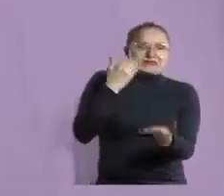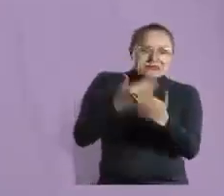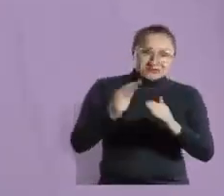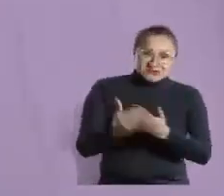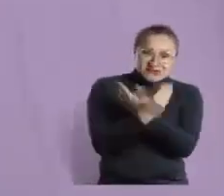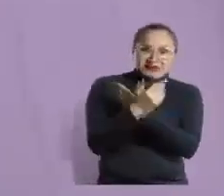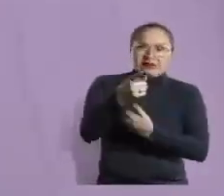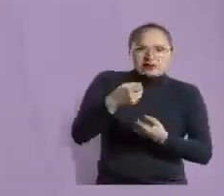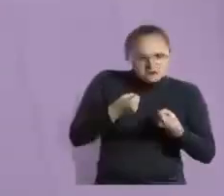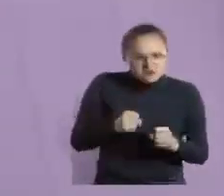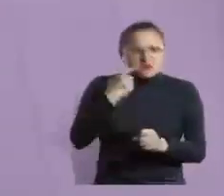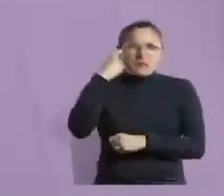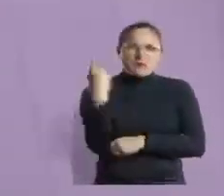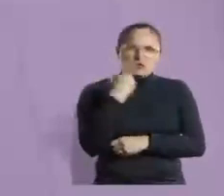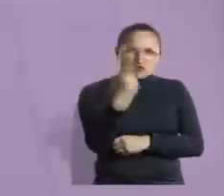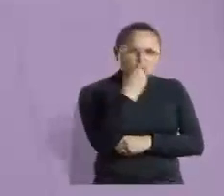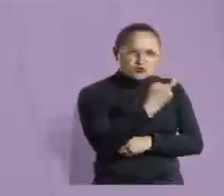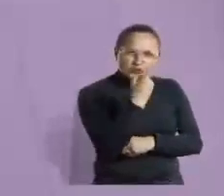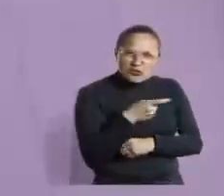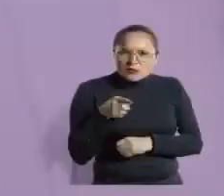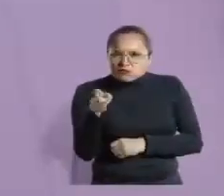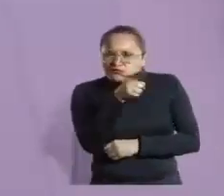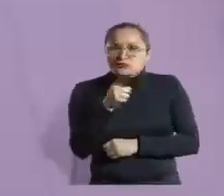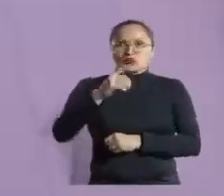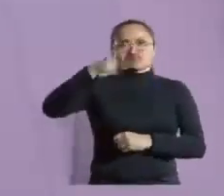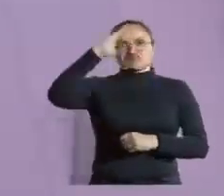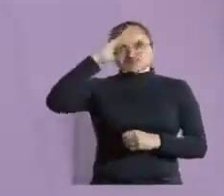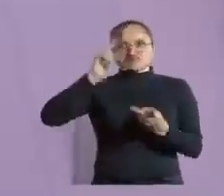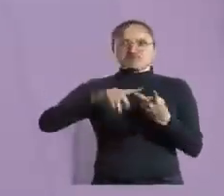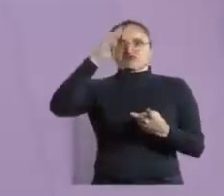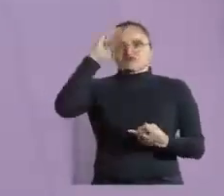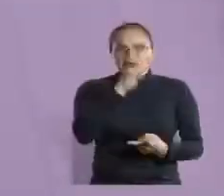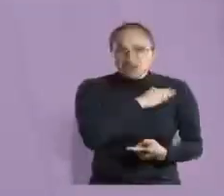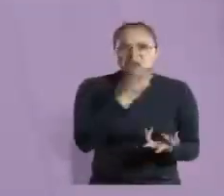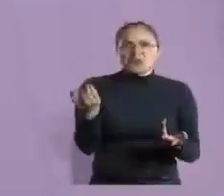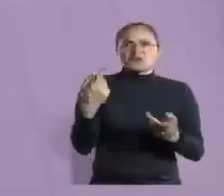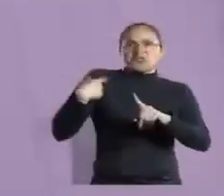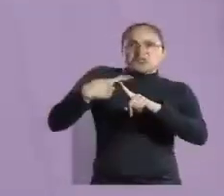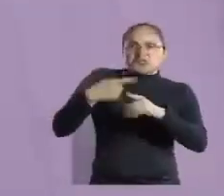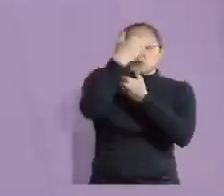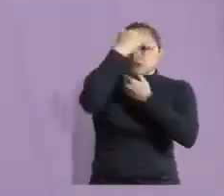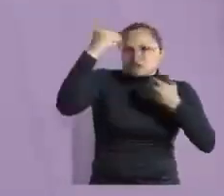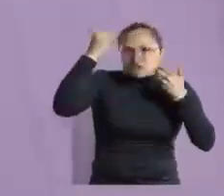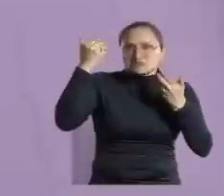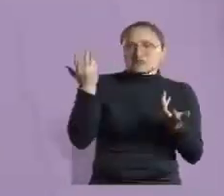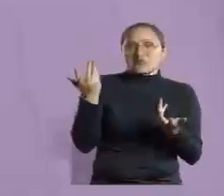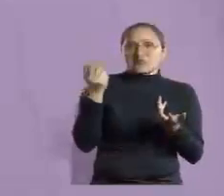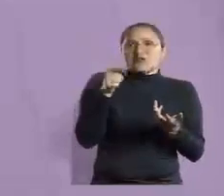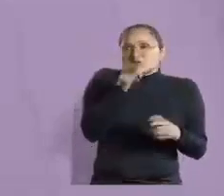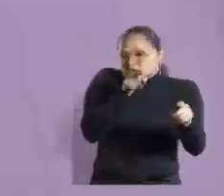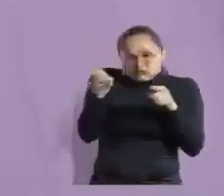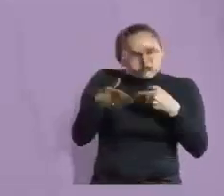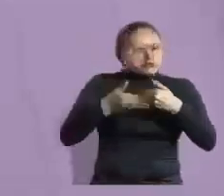el trabajo para poder encontrar a nuestros soldados los policías y también el trabajo para poder encontrar a sus combatientes de las farc y otros grupos